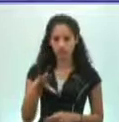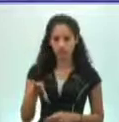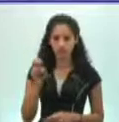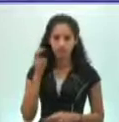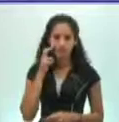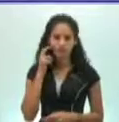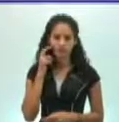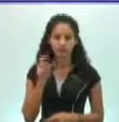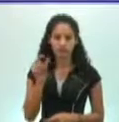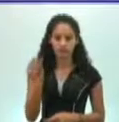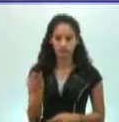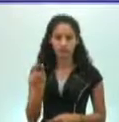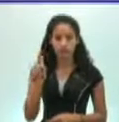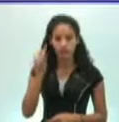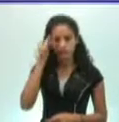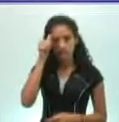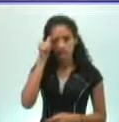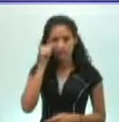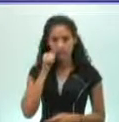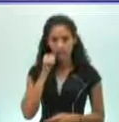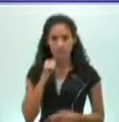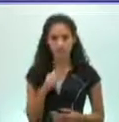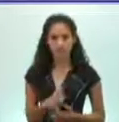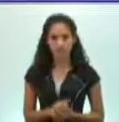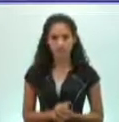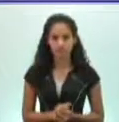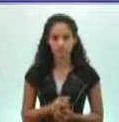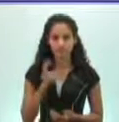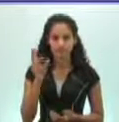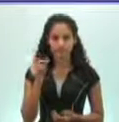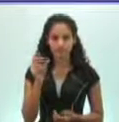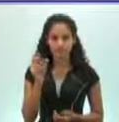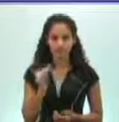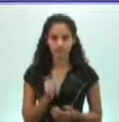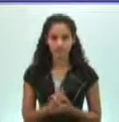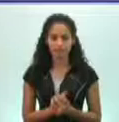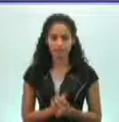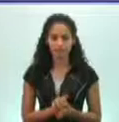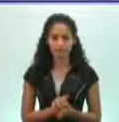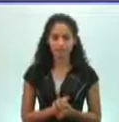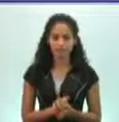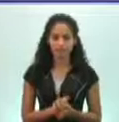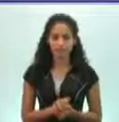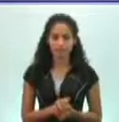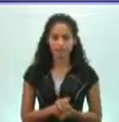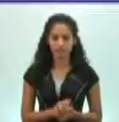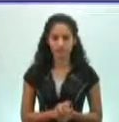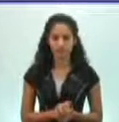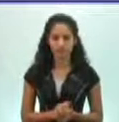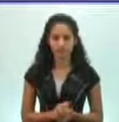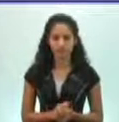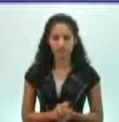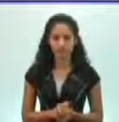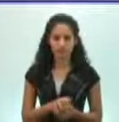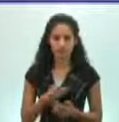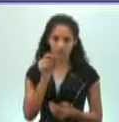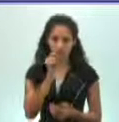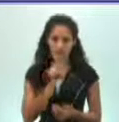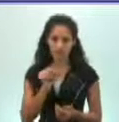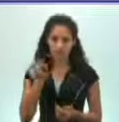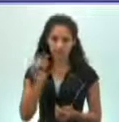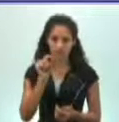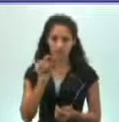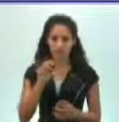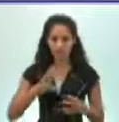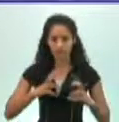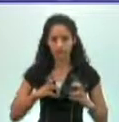sábado. Vamos a ver cuáles son los pasajeros trasladados esos días. Los señalamos de esta